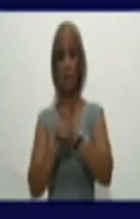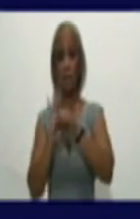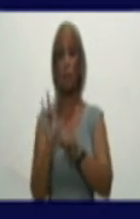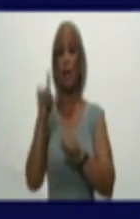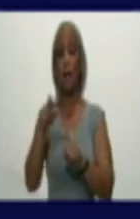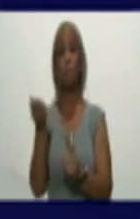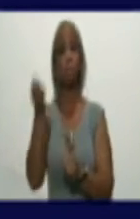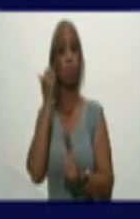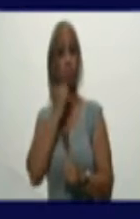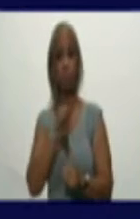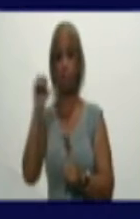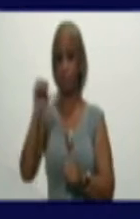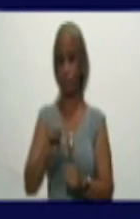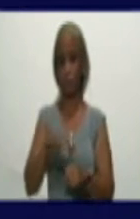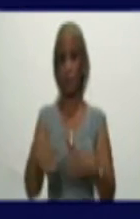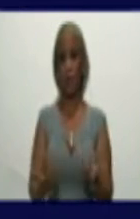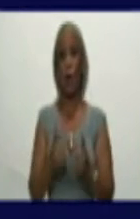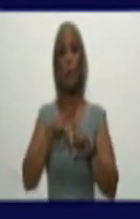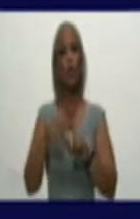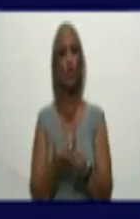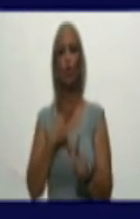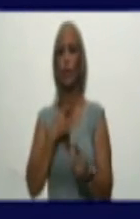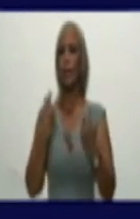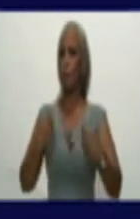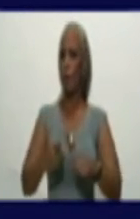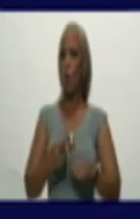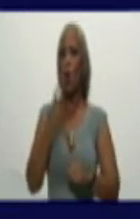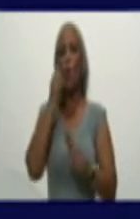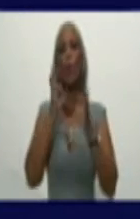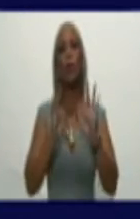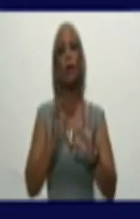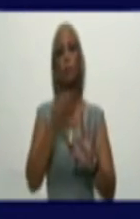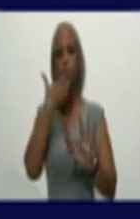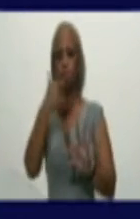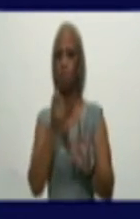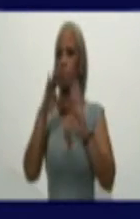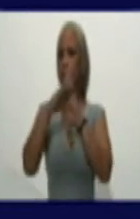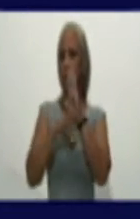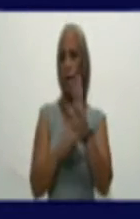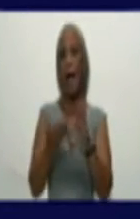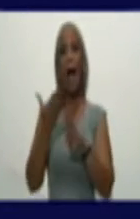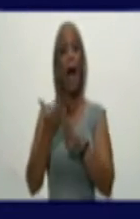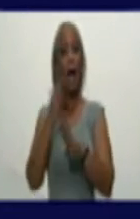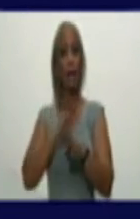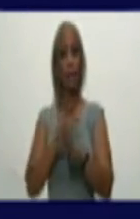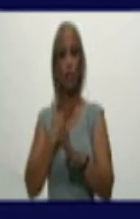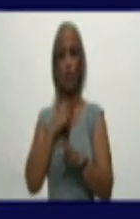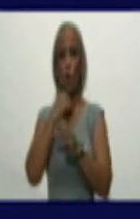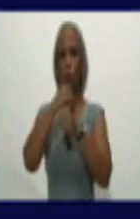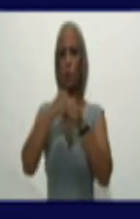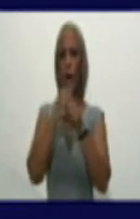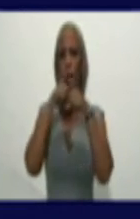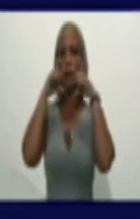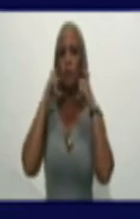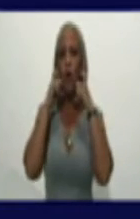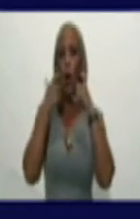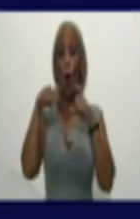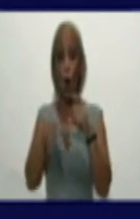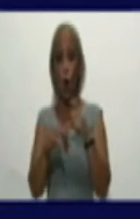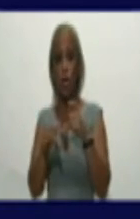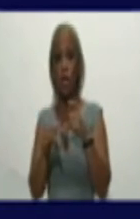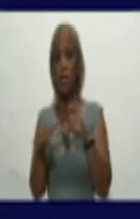lo que también tenemos que ser nosotros más agresivos con las medidas. Y si antes yo usaba el nasobuco solo cuando iba a salir a la calle, hoy lo tengo que